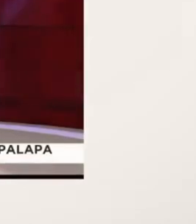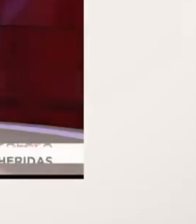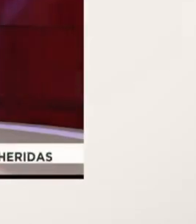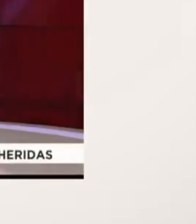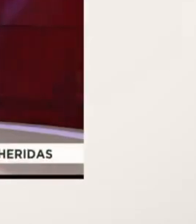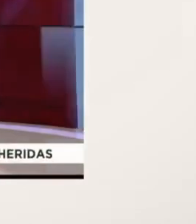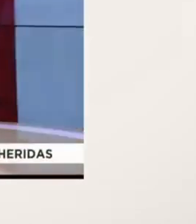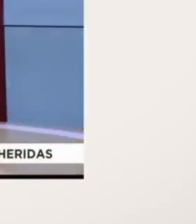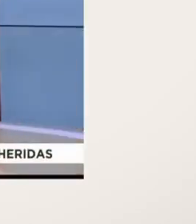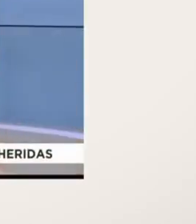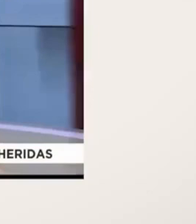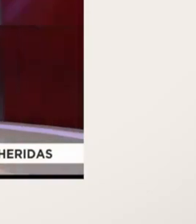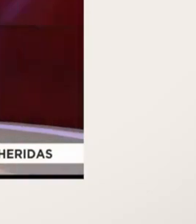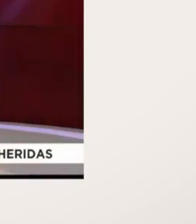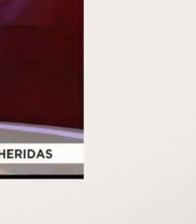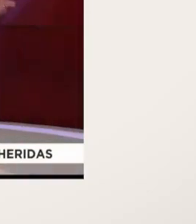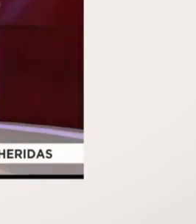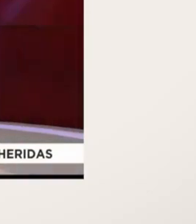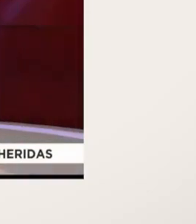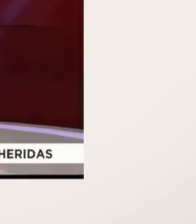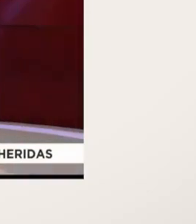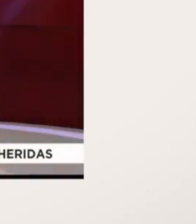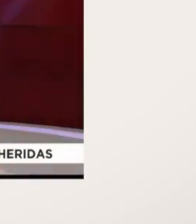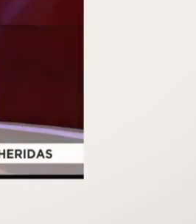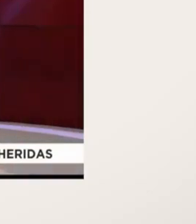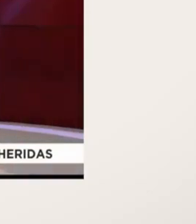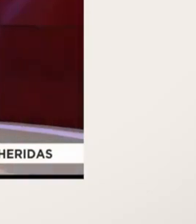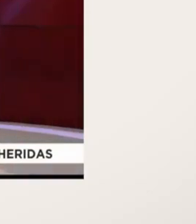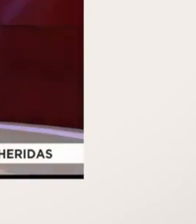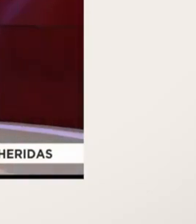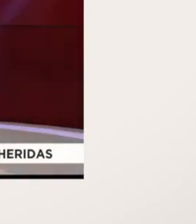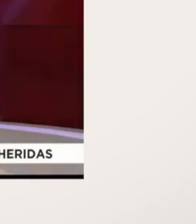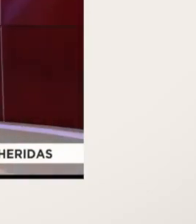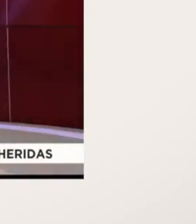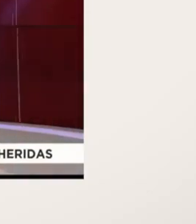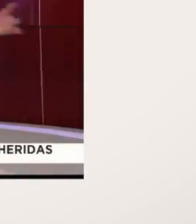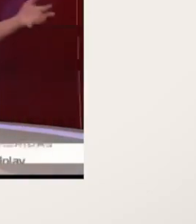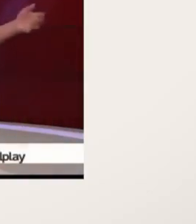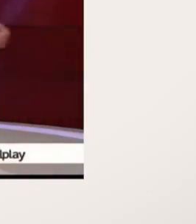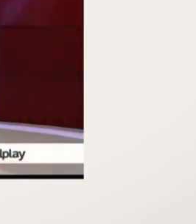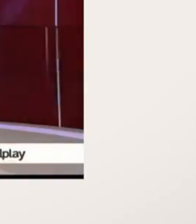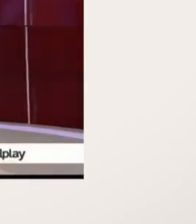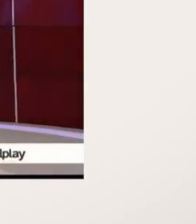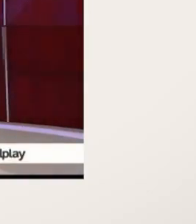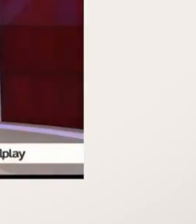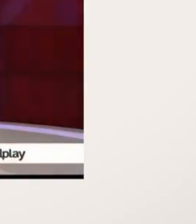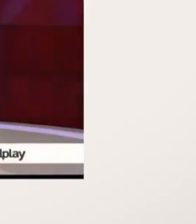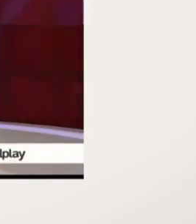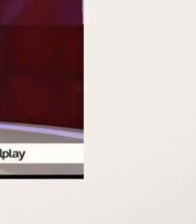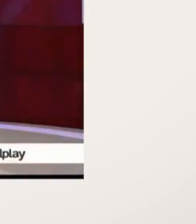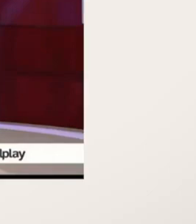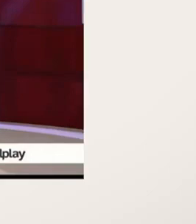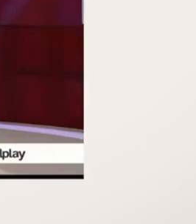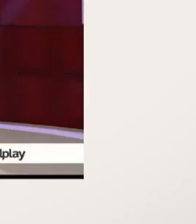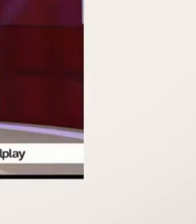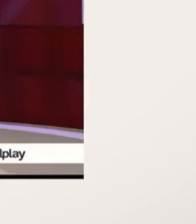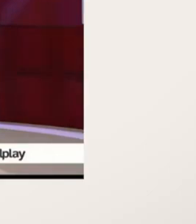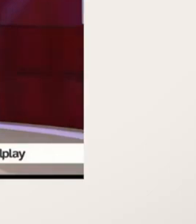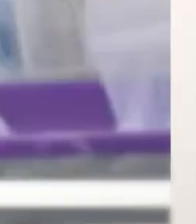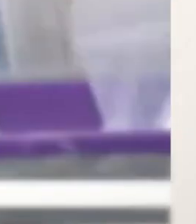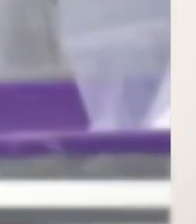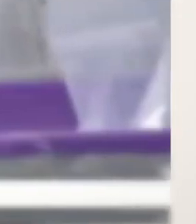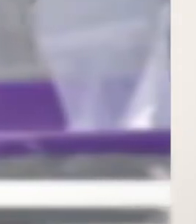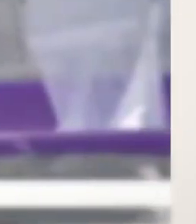casos de COVID en México con la nueva variante llamada pirola. Hay ya en todo el país 16 hospitales saturados con